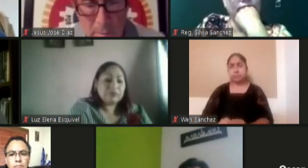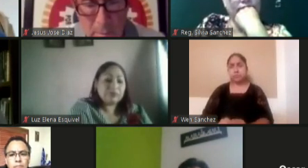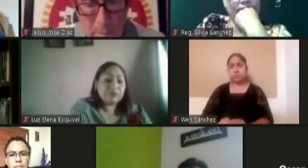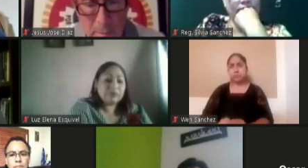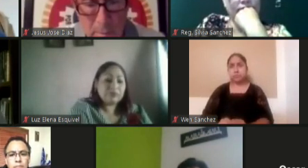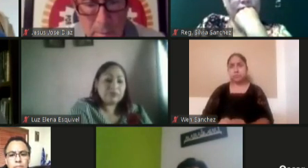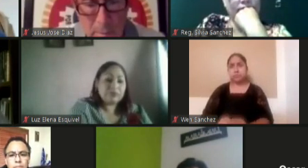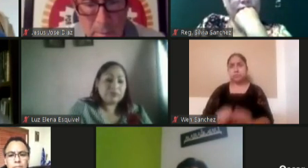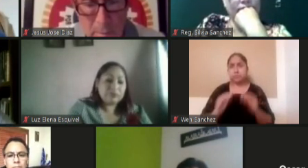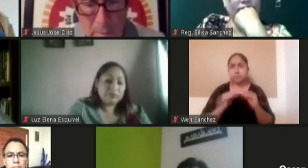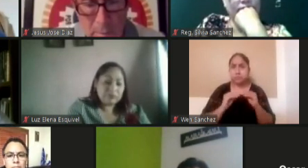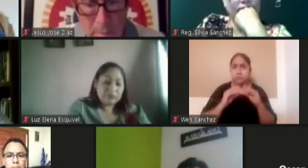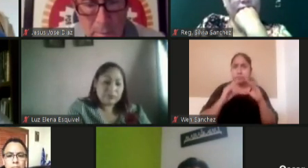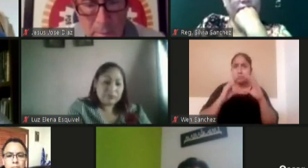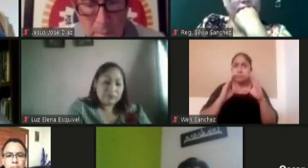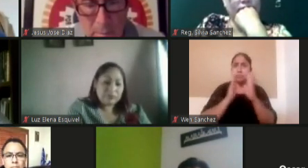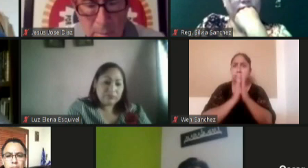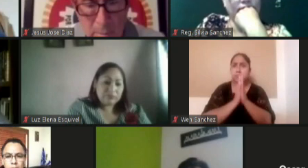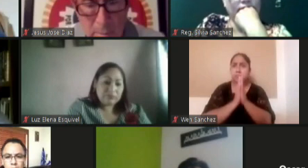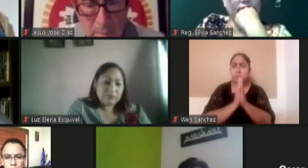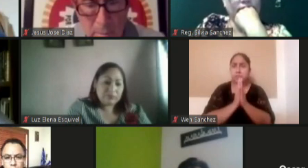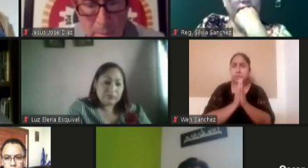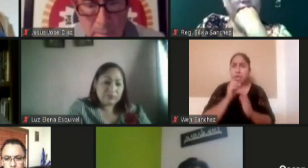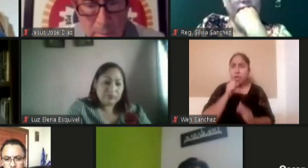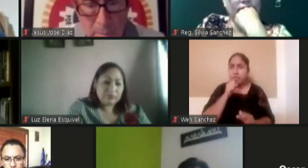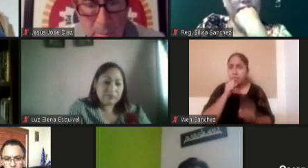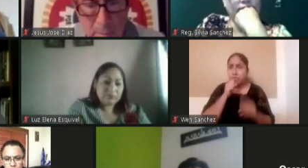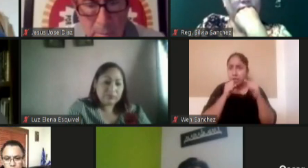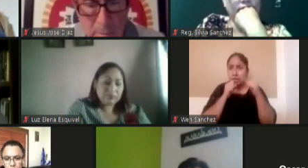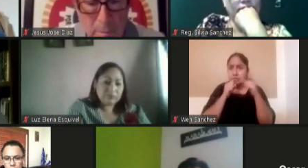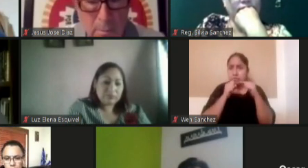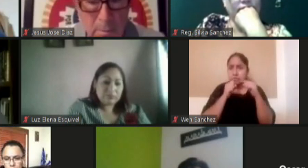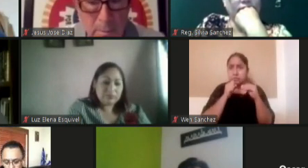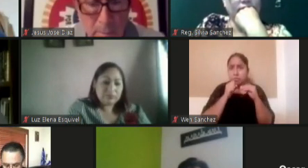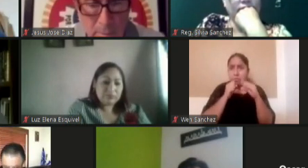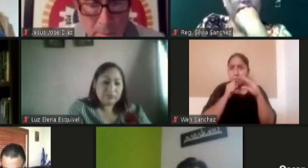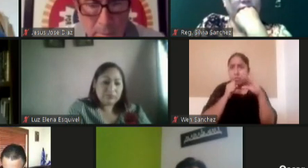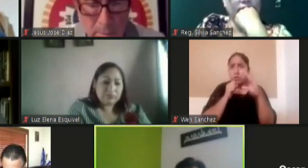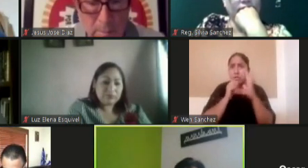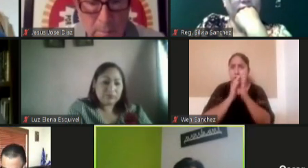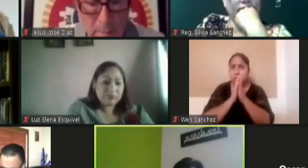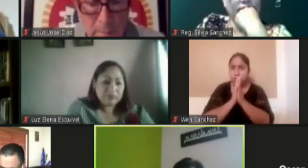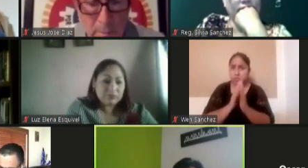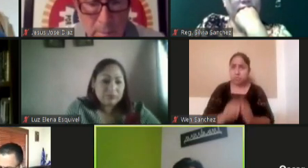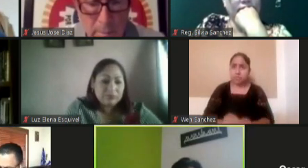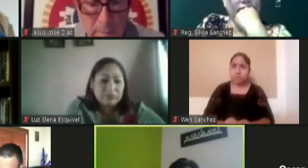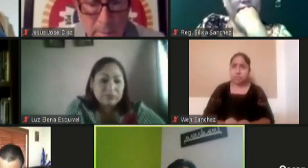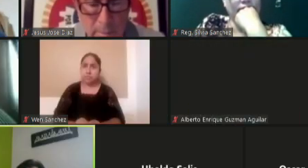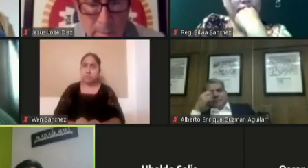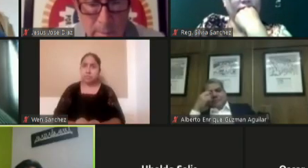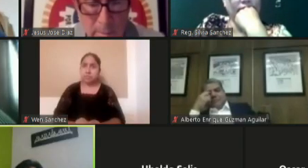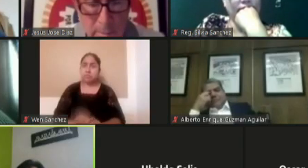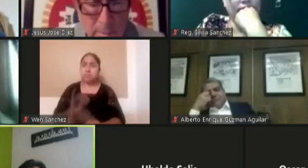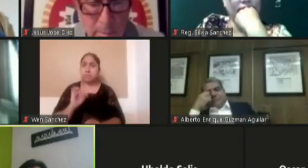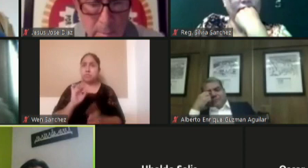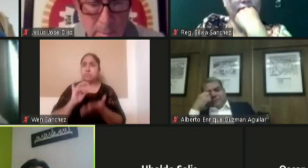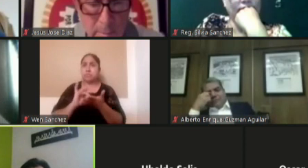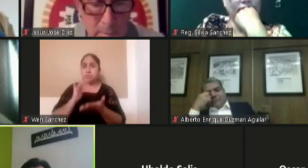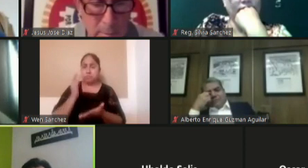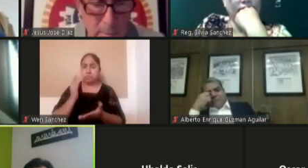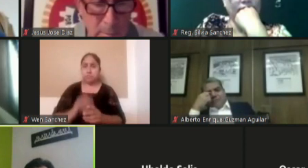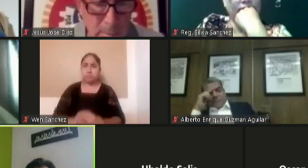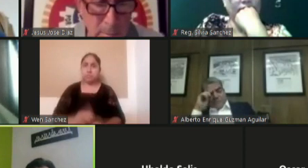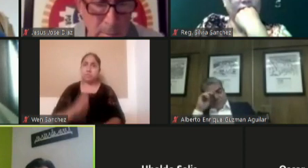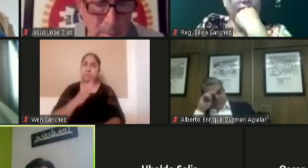Prenda su micrófono, por favor, señora Martínez. Ahora sí. Lo tengo prendido. Ok. Buenas tardes,